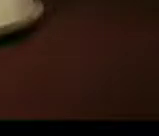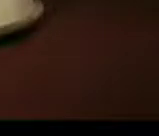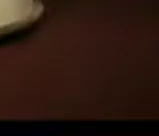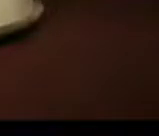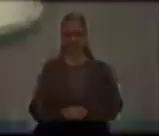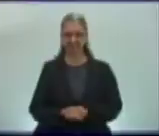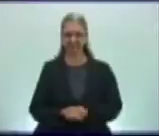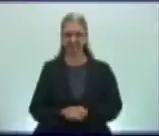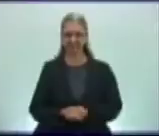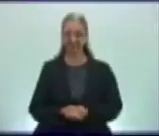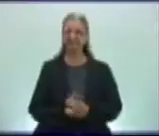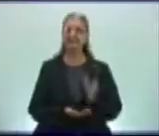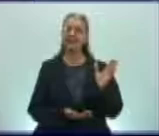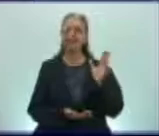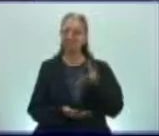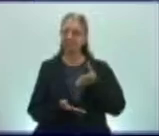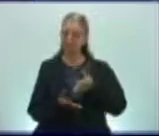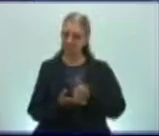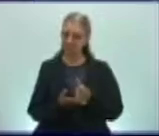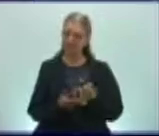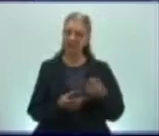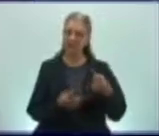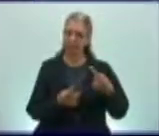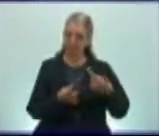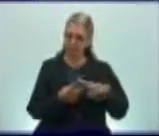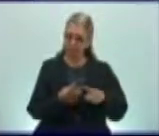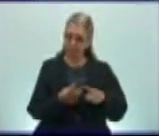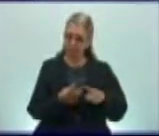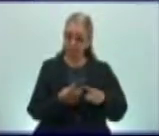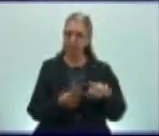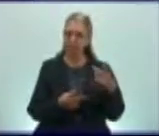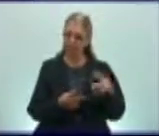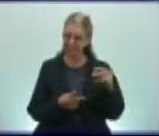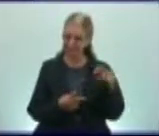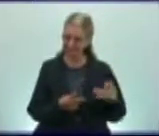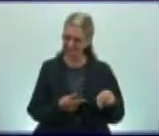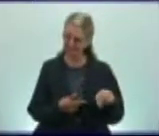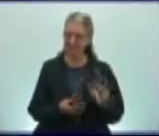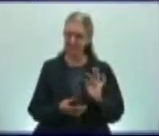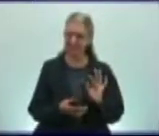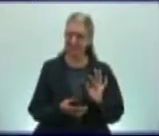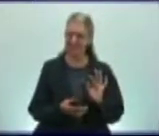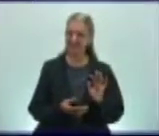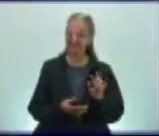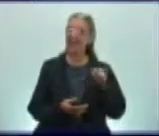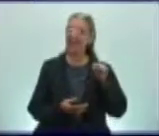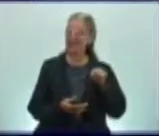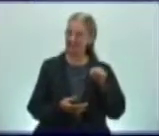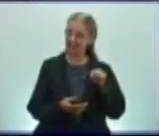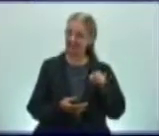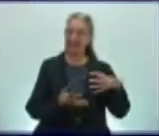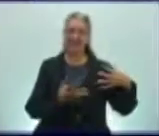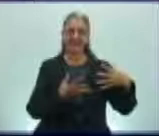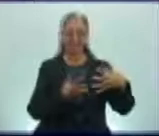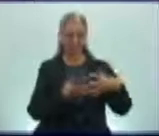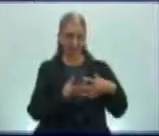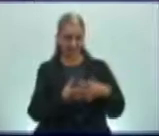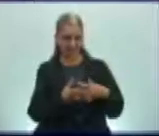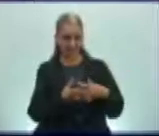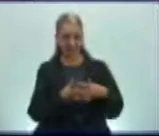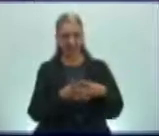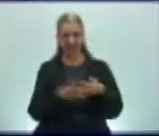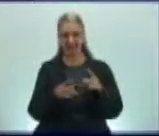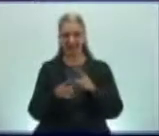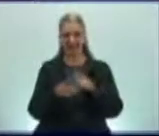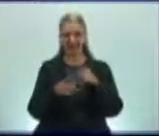Vamos entonces a continuar nuestro encuentro con una próxima actividad que está relacionada con las